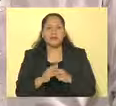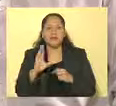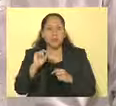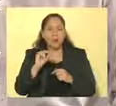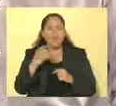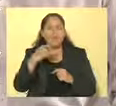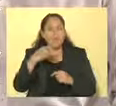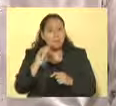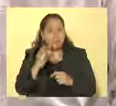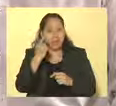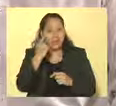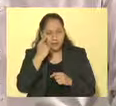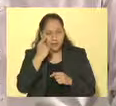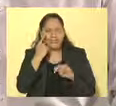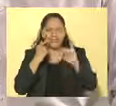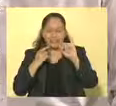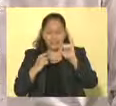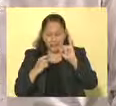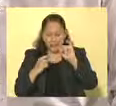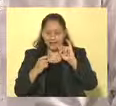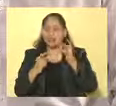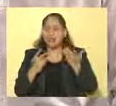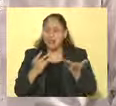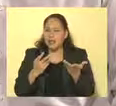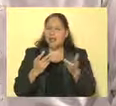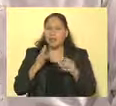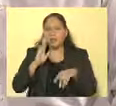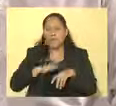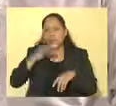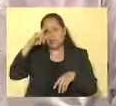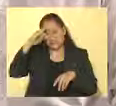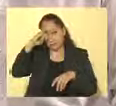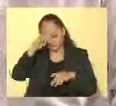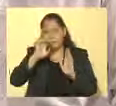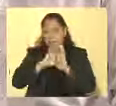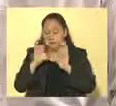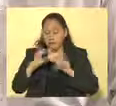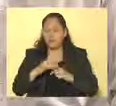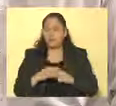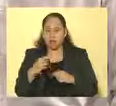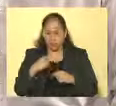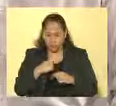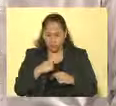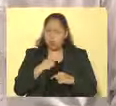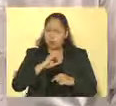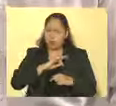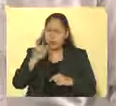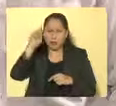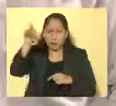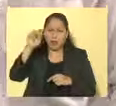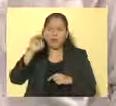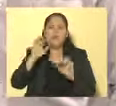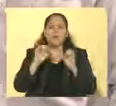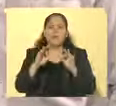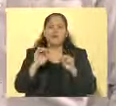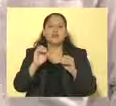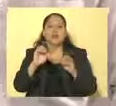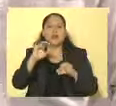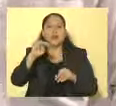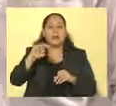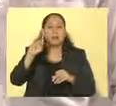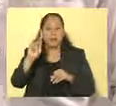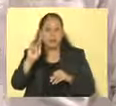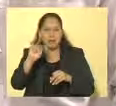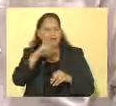No necesariamente. Sin embargo, sí es un poco más complicado. Tú tienes la acción para ir al Ministerio Público para denunciar